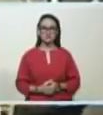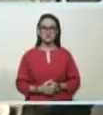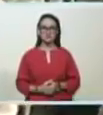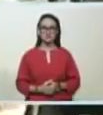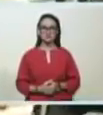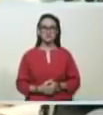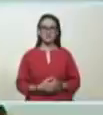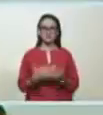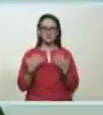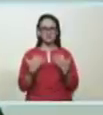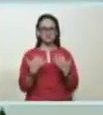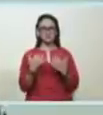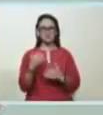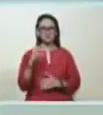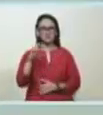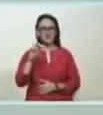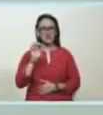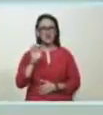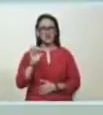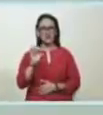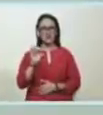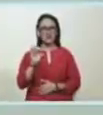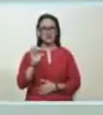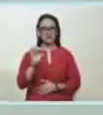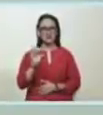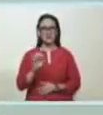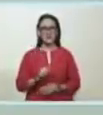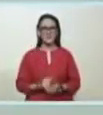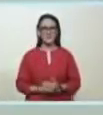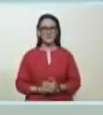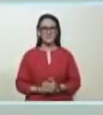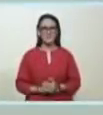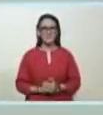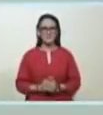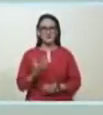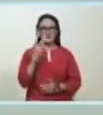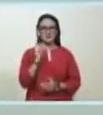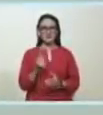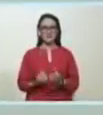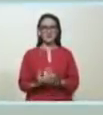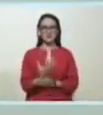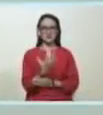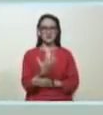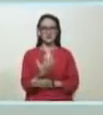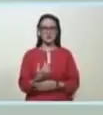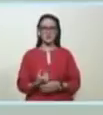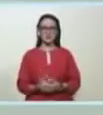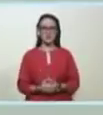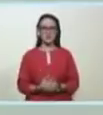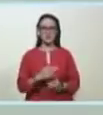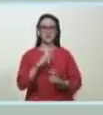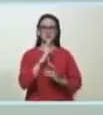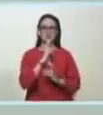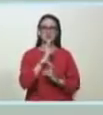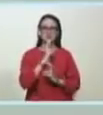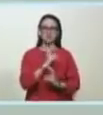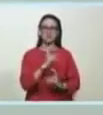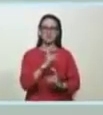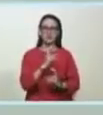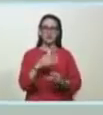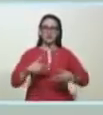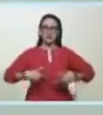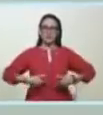El evento electoral que hemos llevado a cabo el pasado 20 de mayo es el resultado de